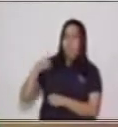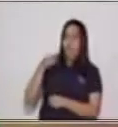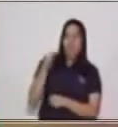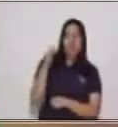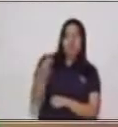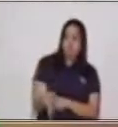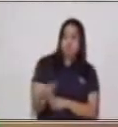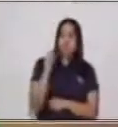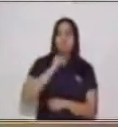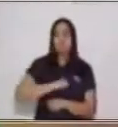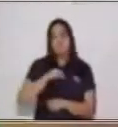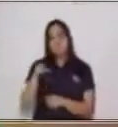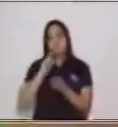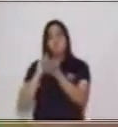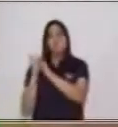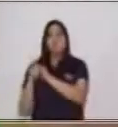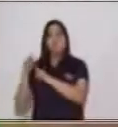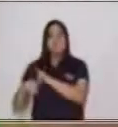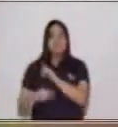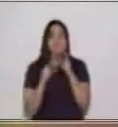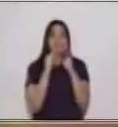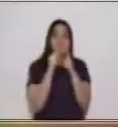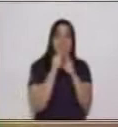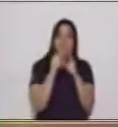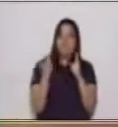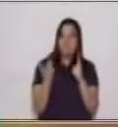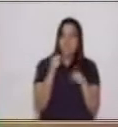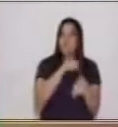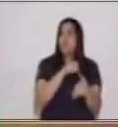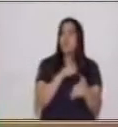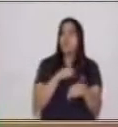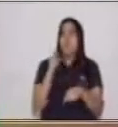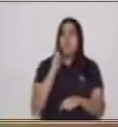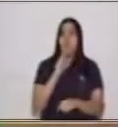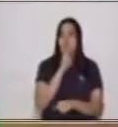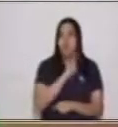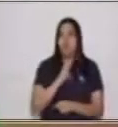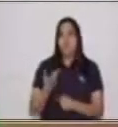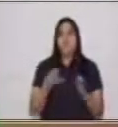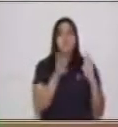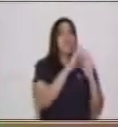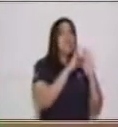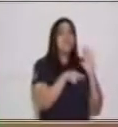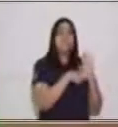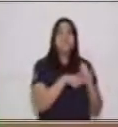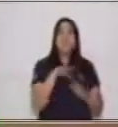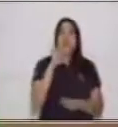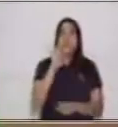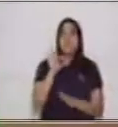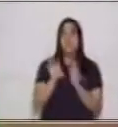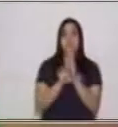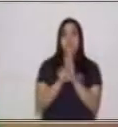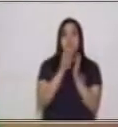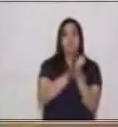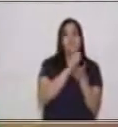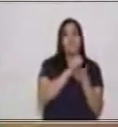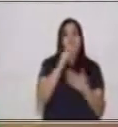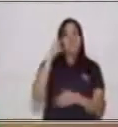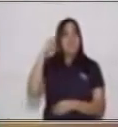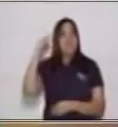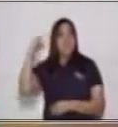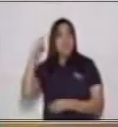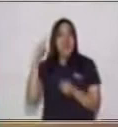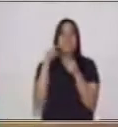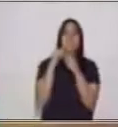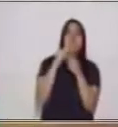los diminutivos o de los tiempos verbales. Regla número 3. Se escriben con C las